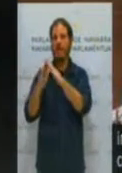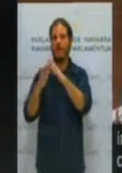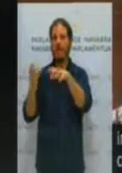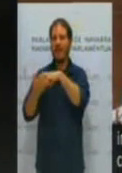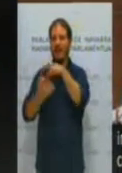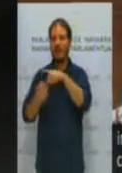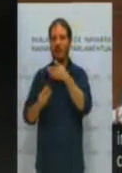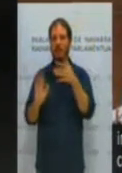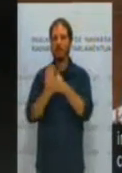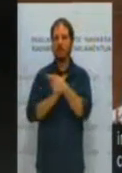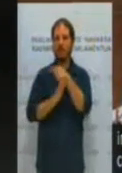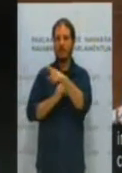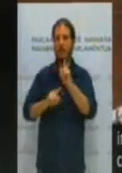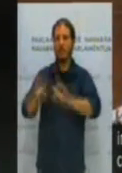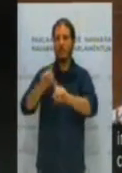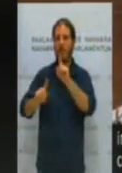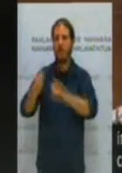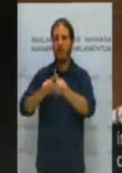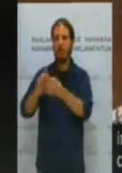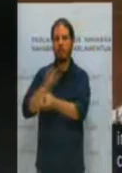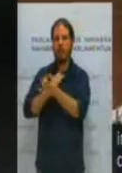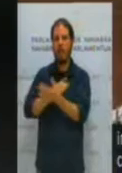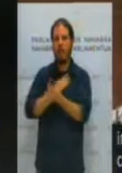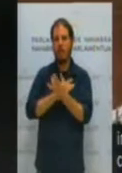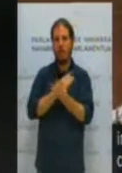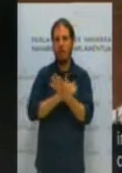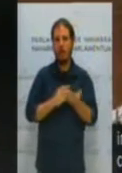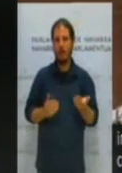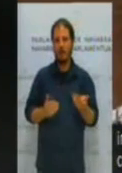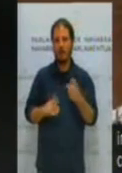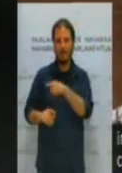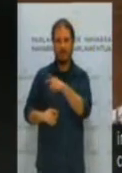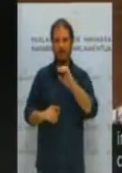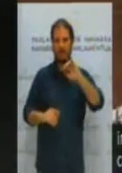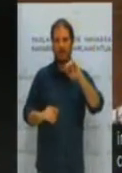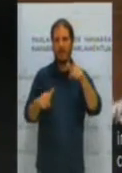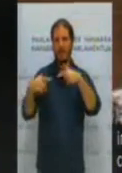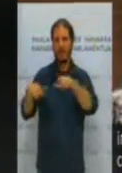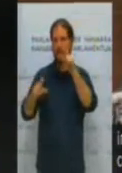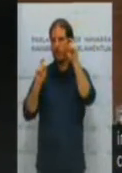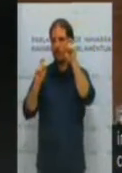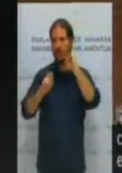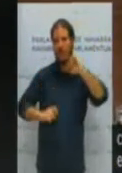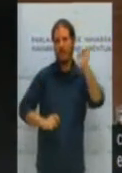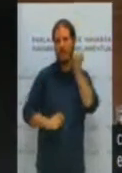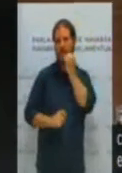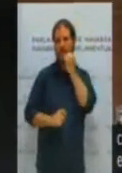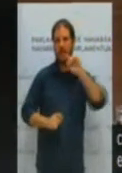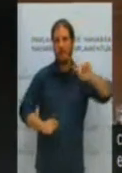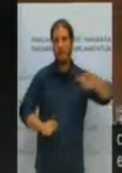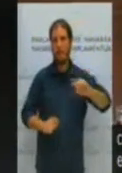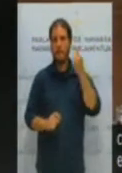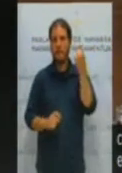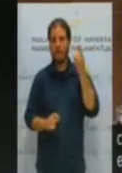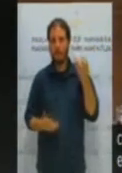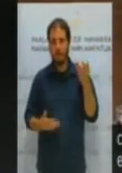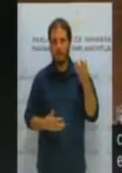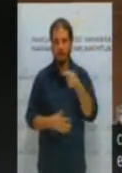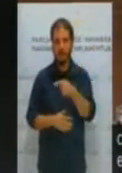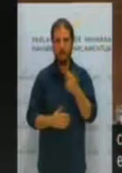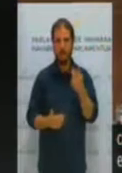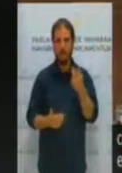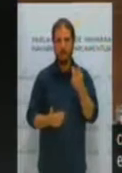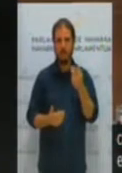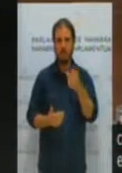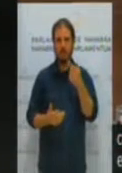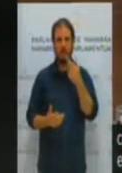Es el que más quejas ha reunido. Tanto, por ejemplo, y es una de las más numerosas, solicitando estudios de ciclo de grado medio